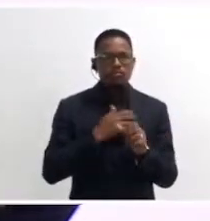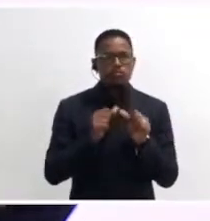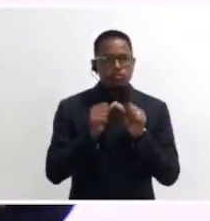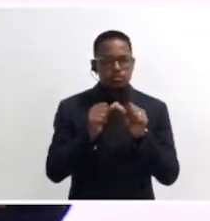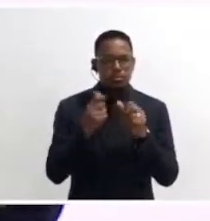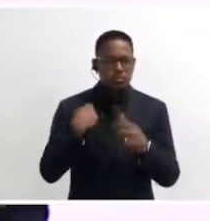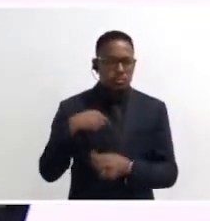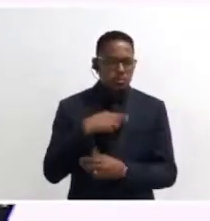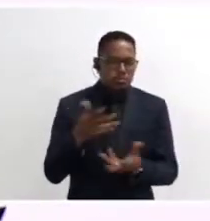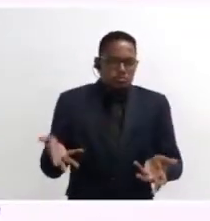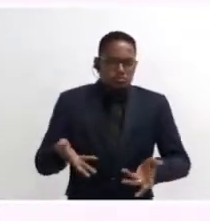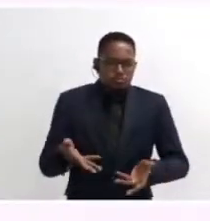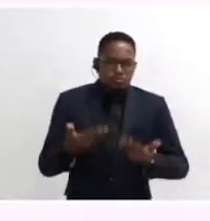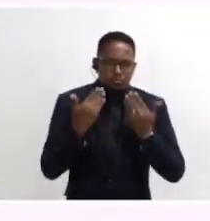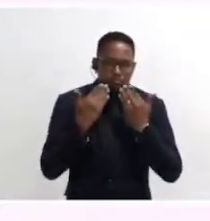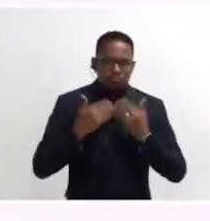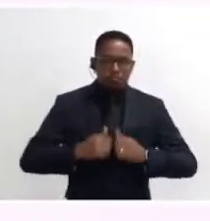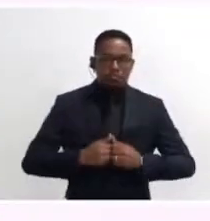con nosotros,